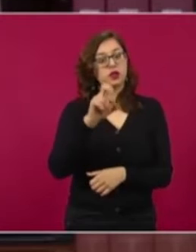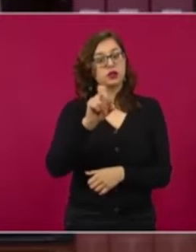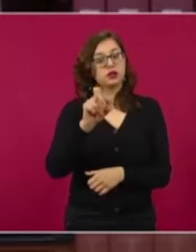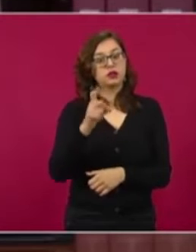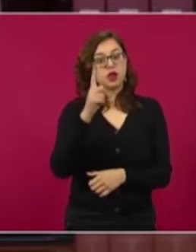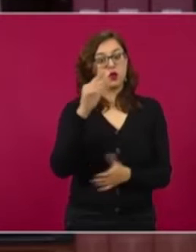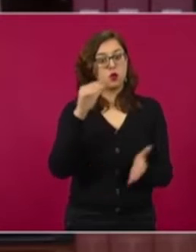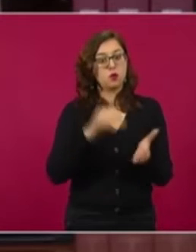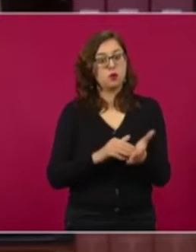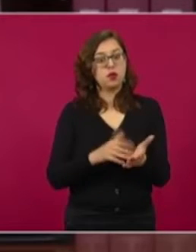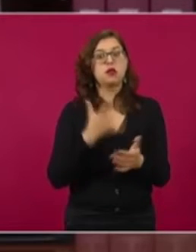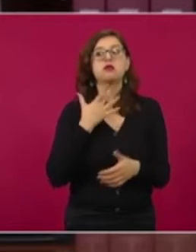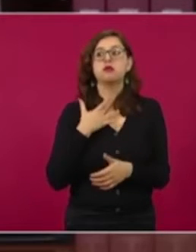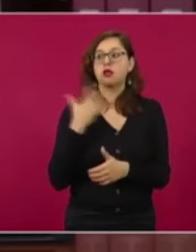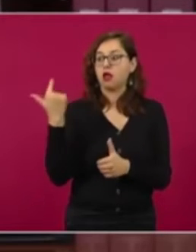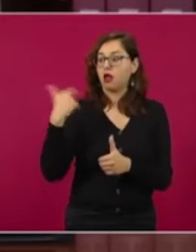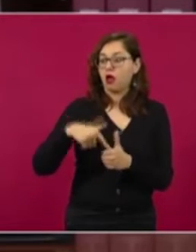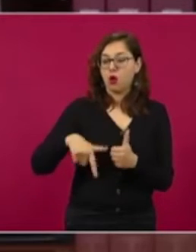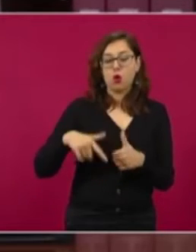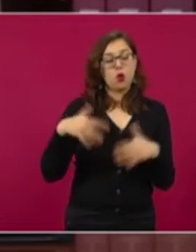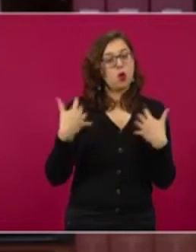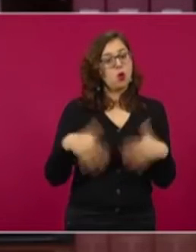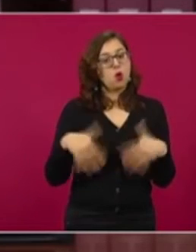una refinería